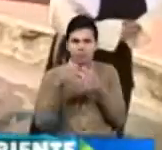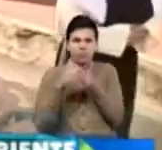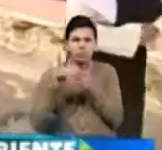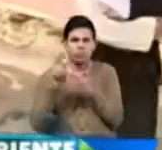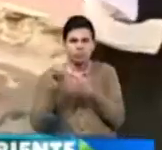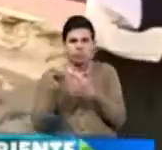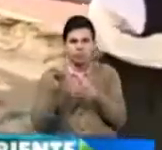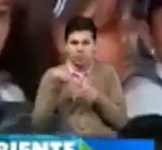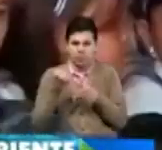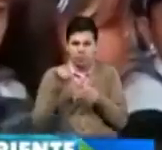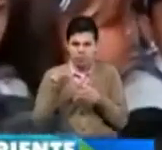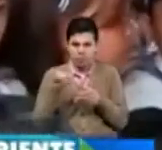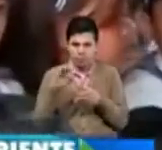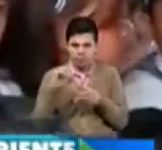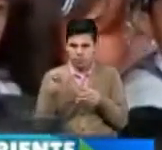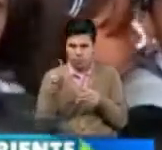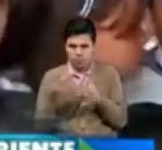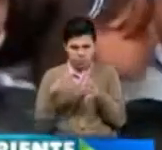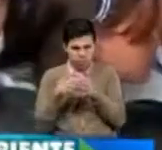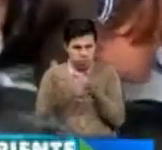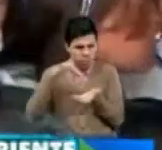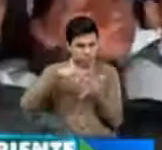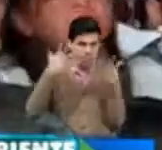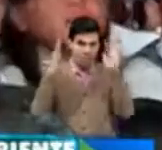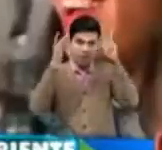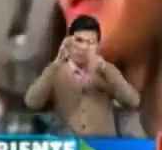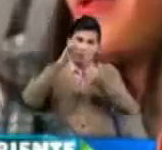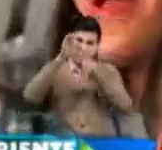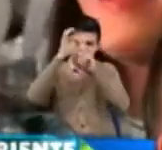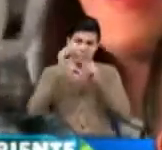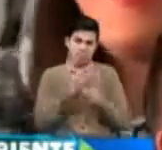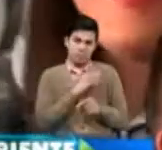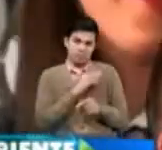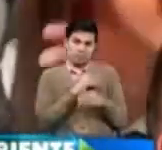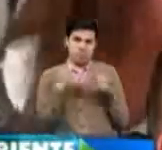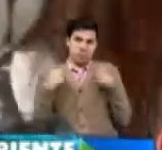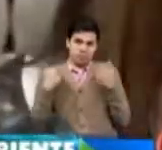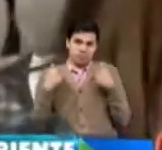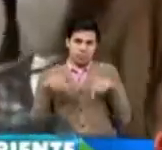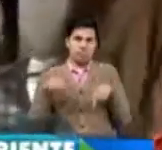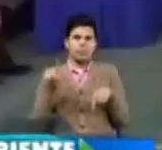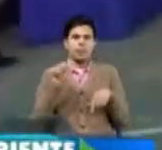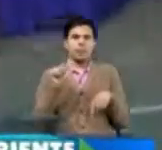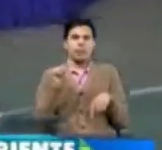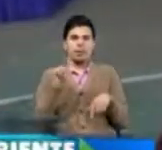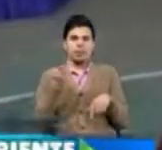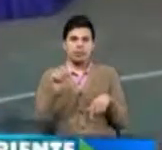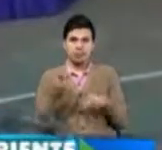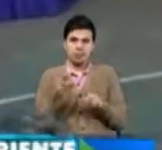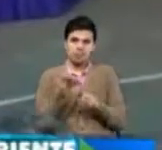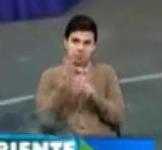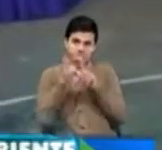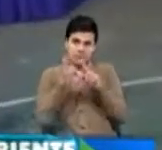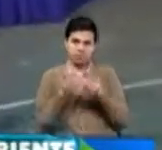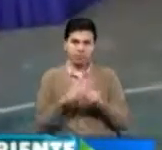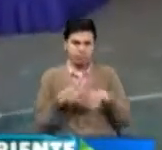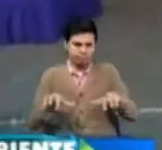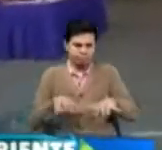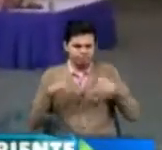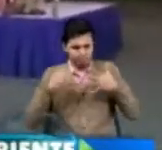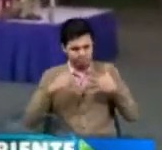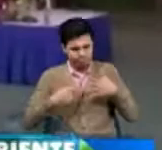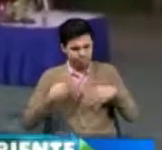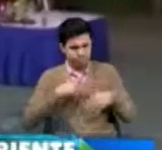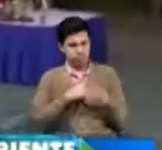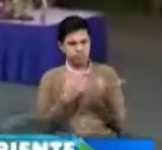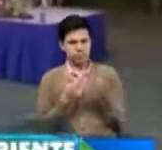presentación manifestaron su alegría de este centenario, que sin duda enorgullece a la población salazarense. Las actividades a realizar, queremos